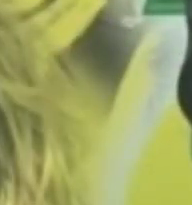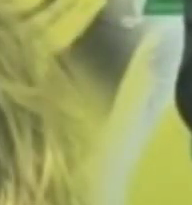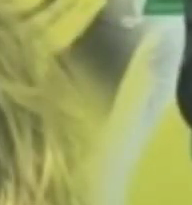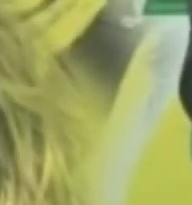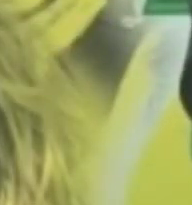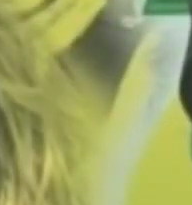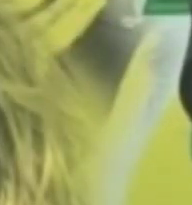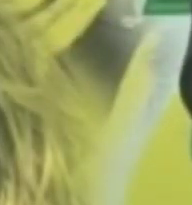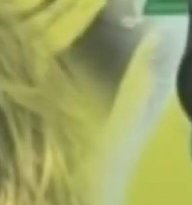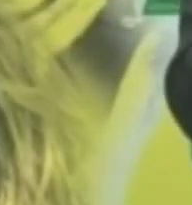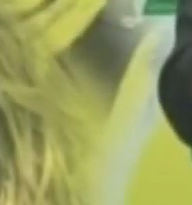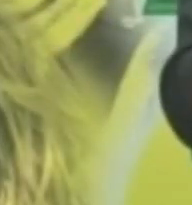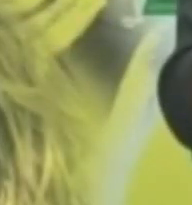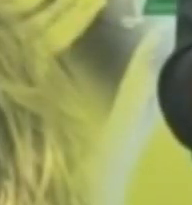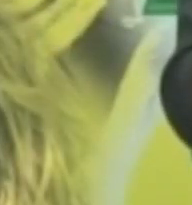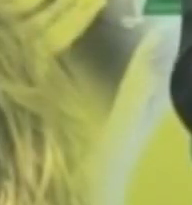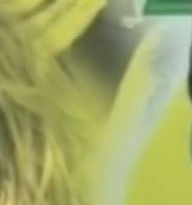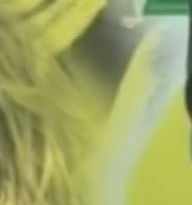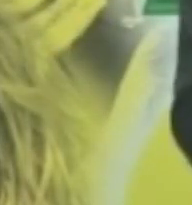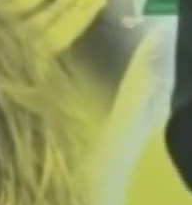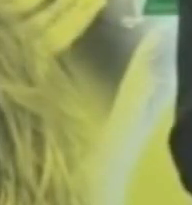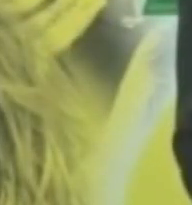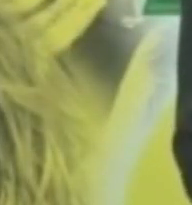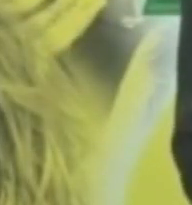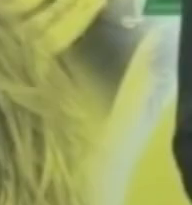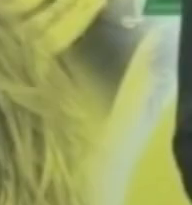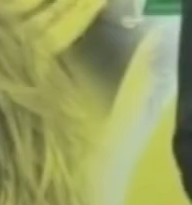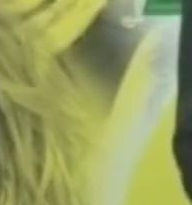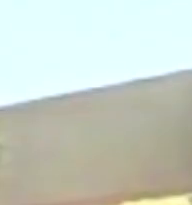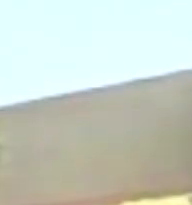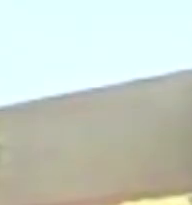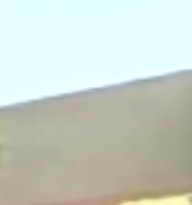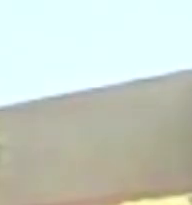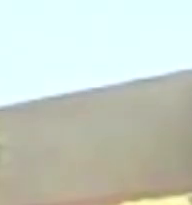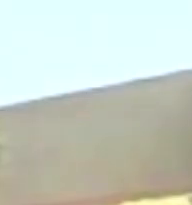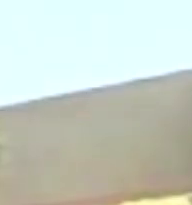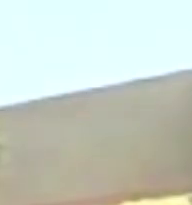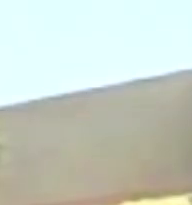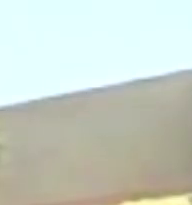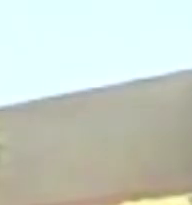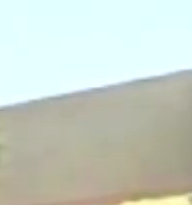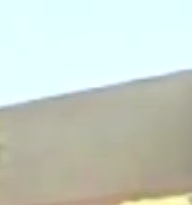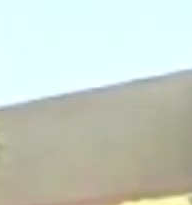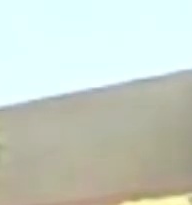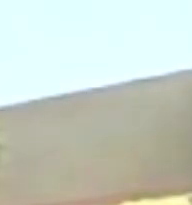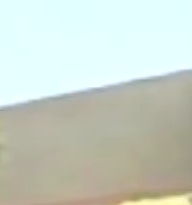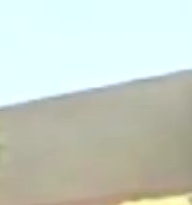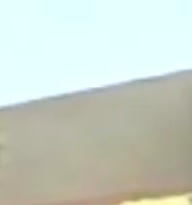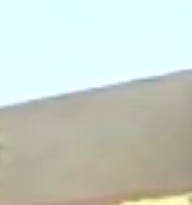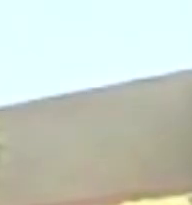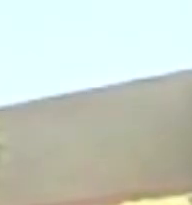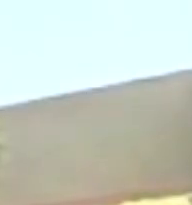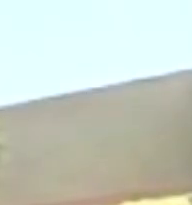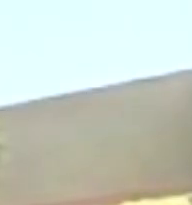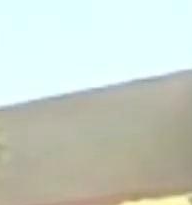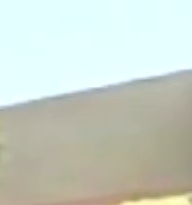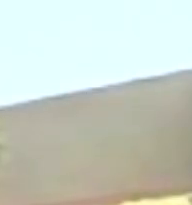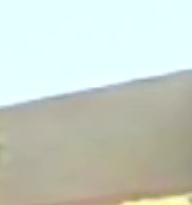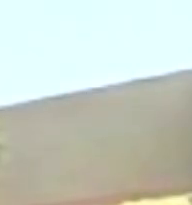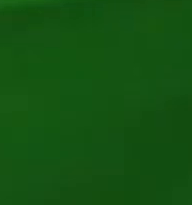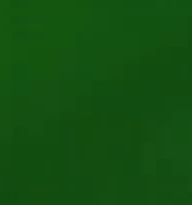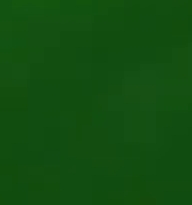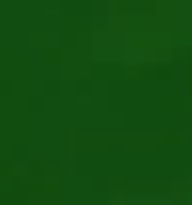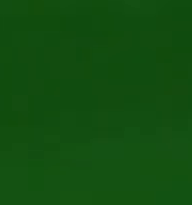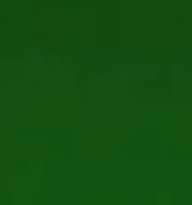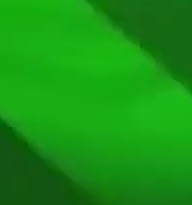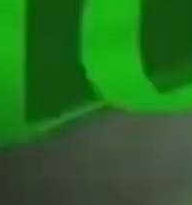la primera universidad en categoría pregrado del Departamento del Atlántico. Francés Vargas La Madrid, rector de la Autónoma este martes a las 10 en punto de la